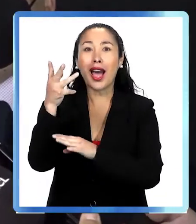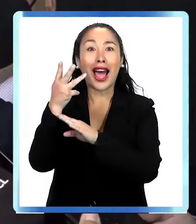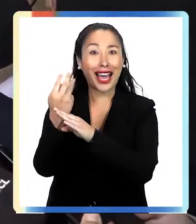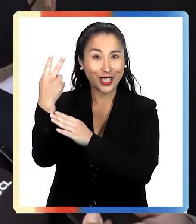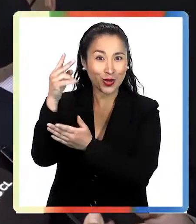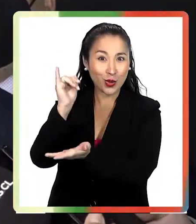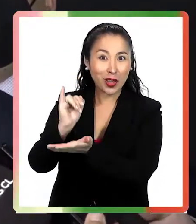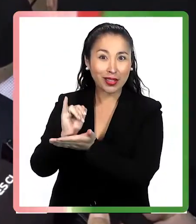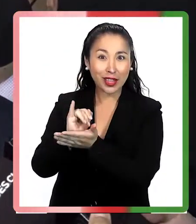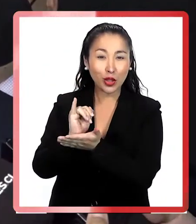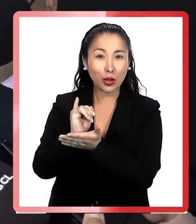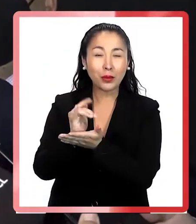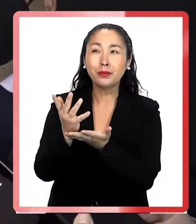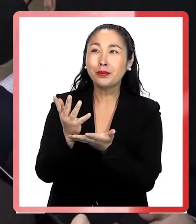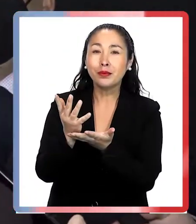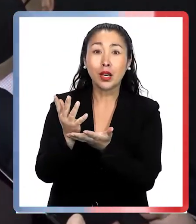su Instituto de